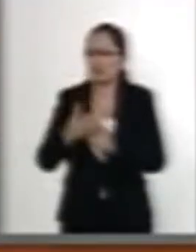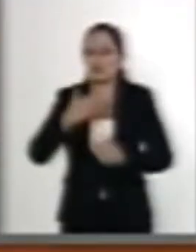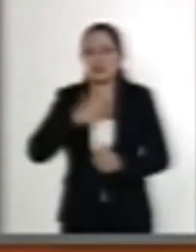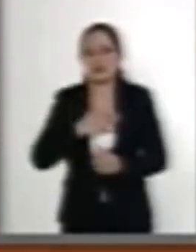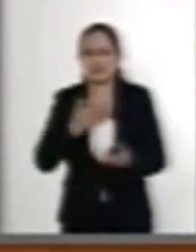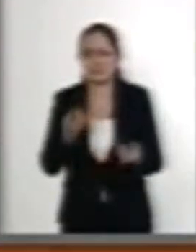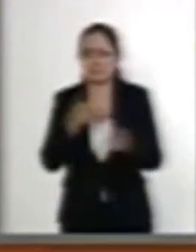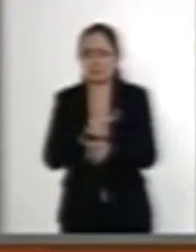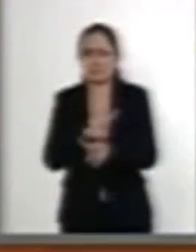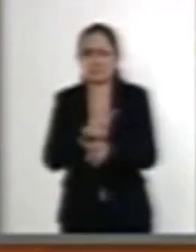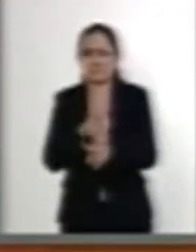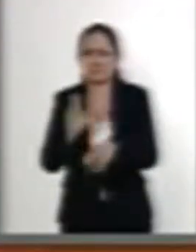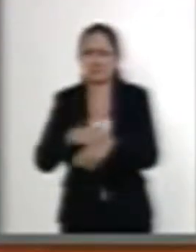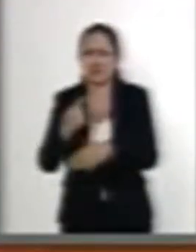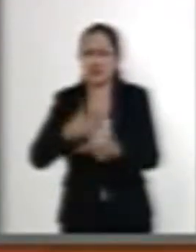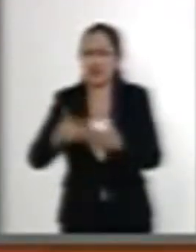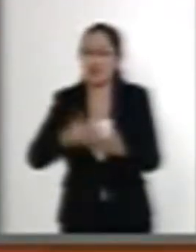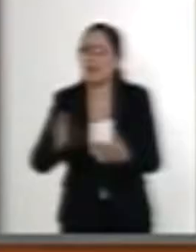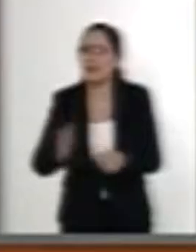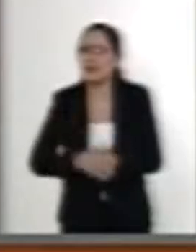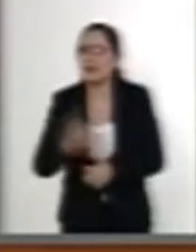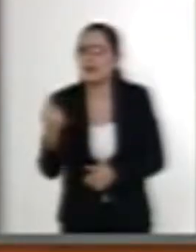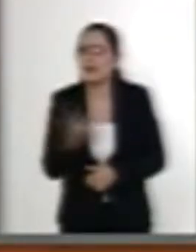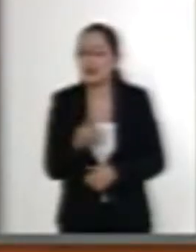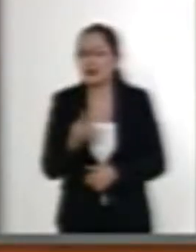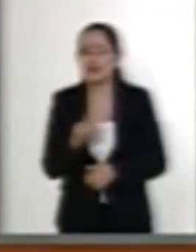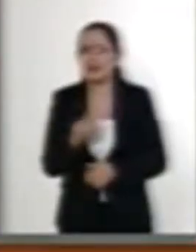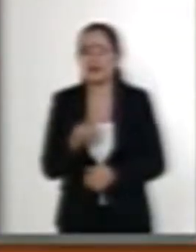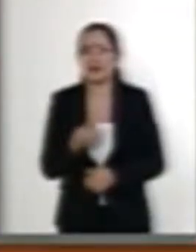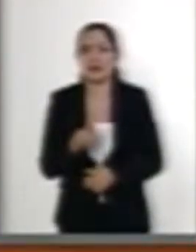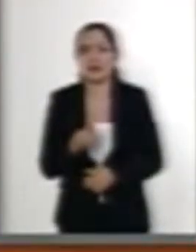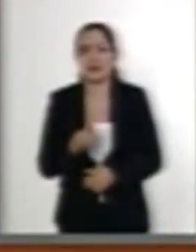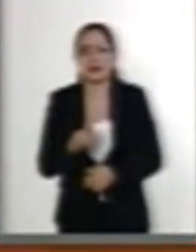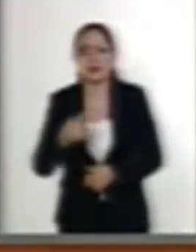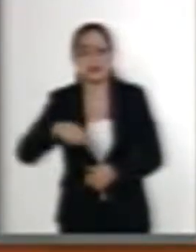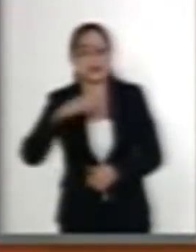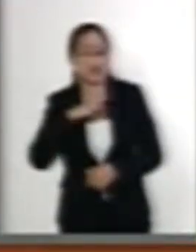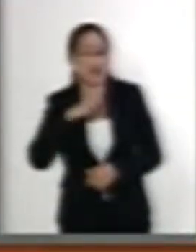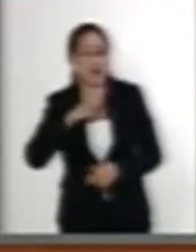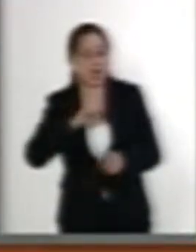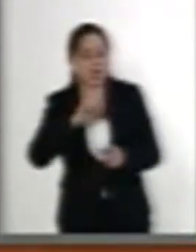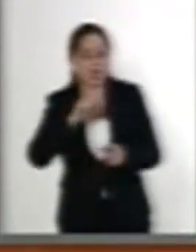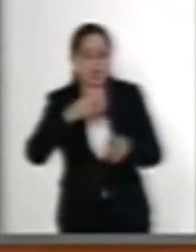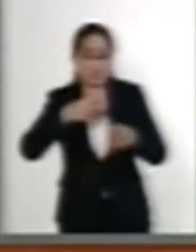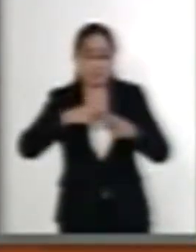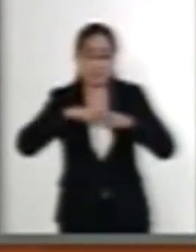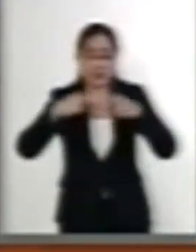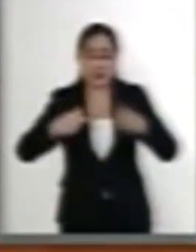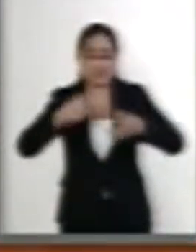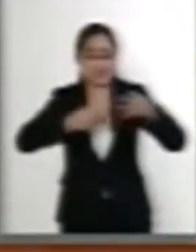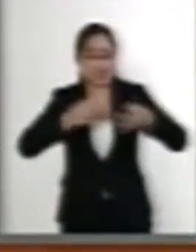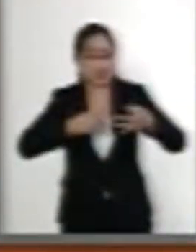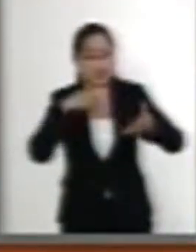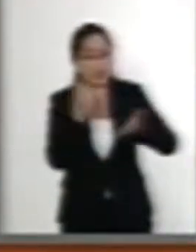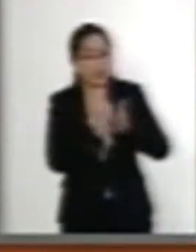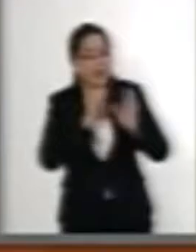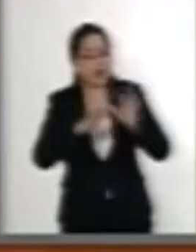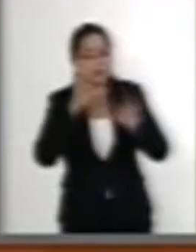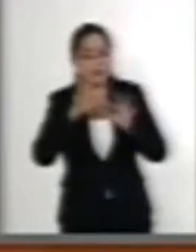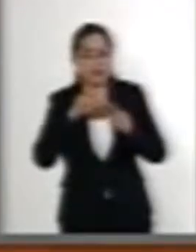Jorge Luis Preciado, el senador panista que anda promoviendo que la gente tenga armas en el carro y en el negocio